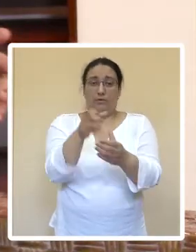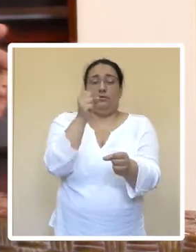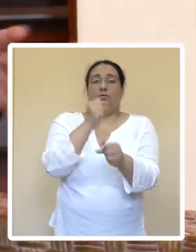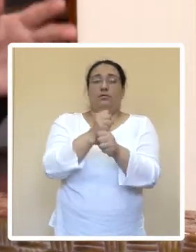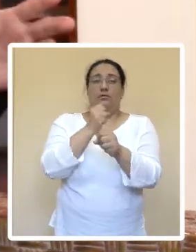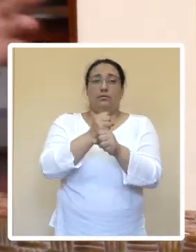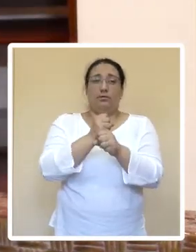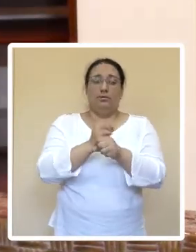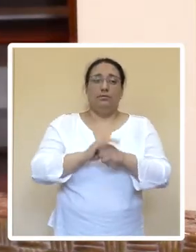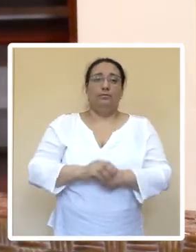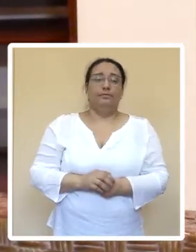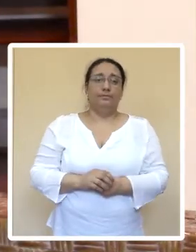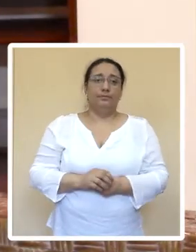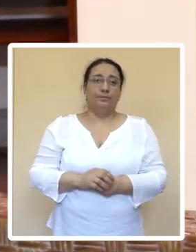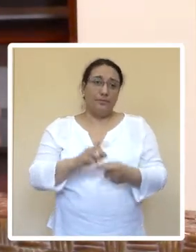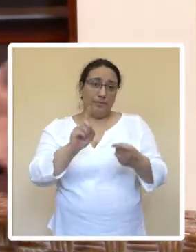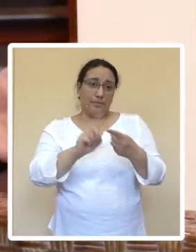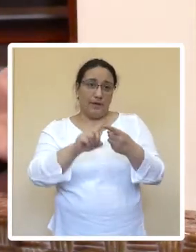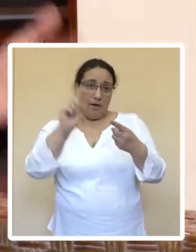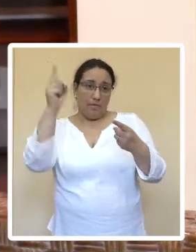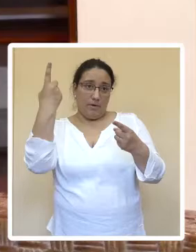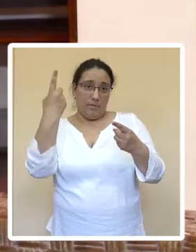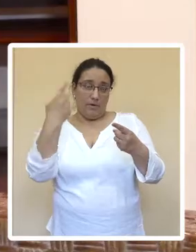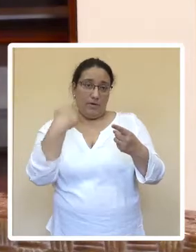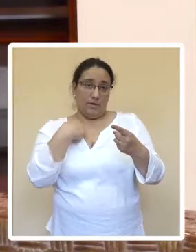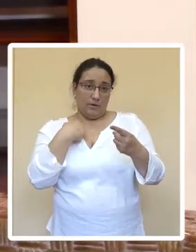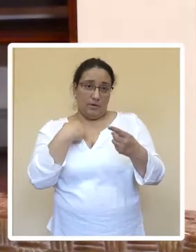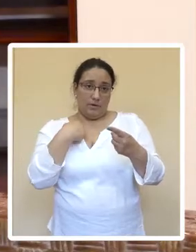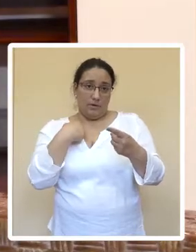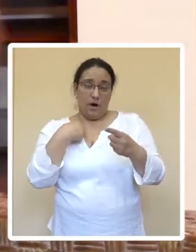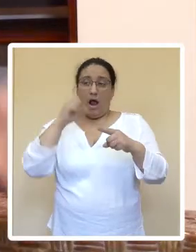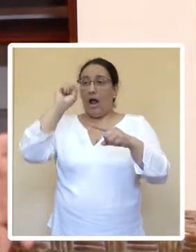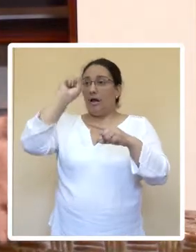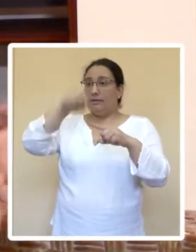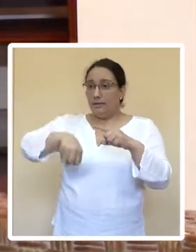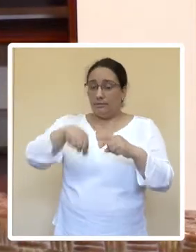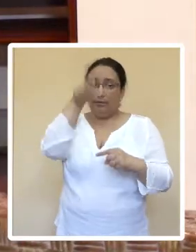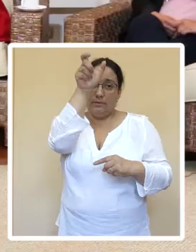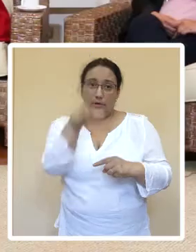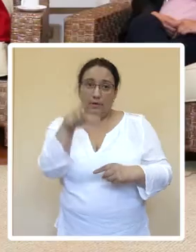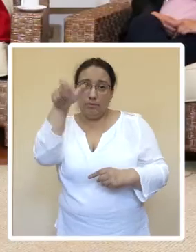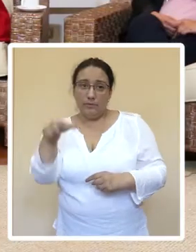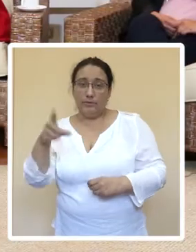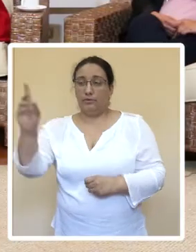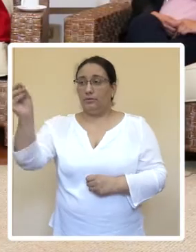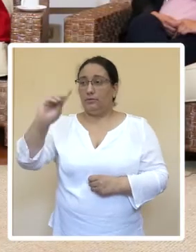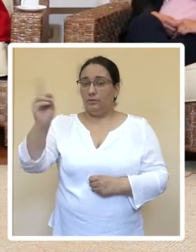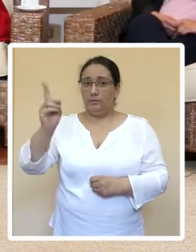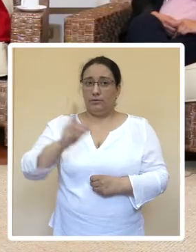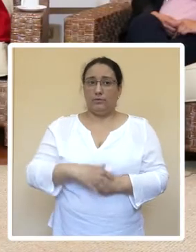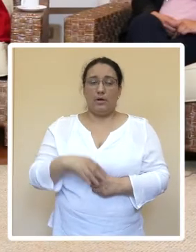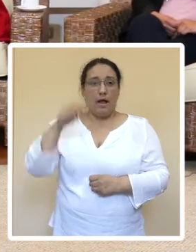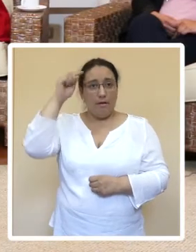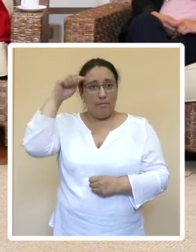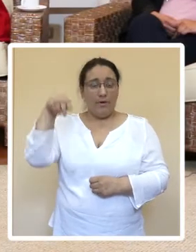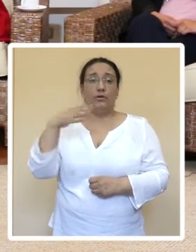muchas. Una parte es que uno acepte a la persona con discapacidad, pero también tiene que ser incluido